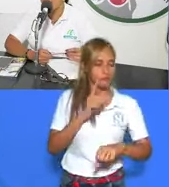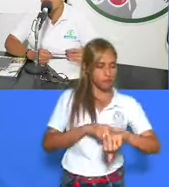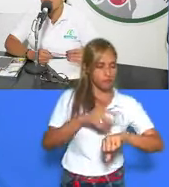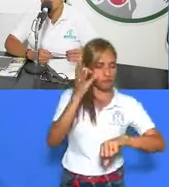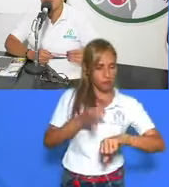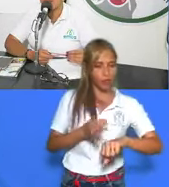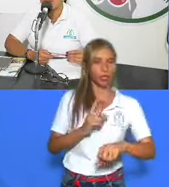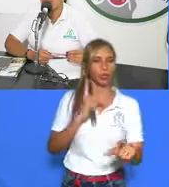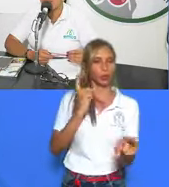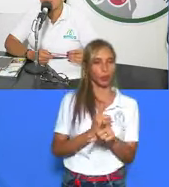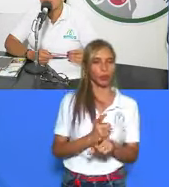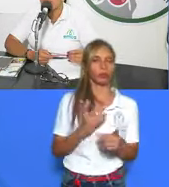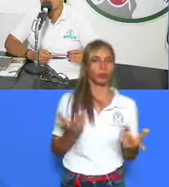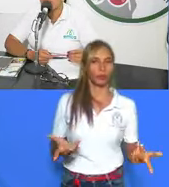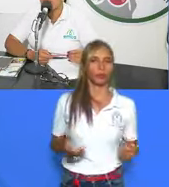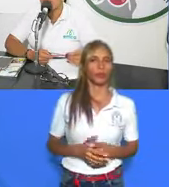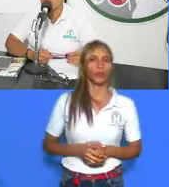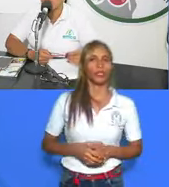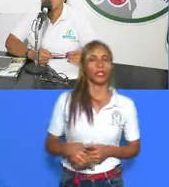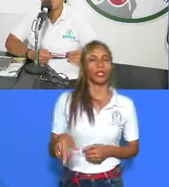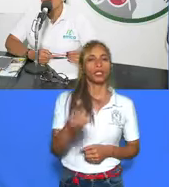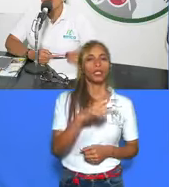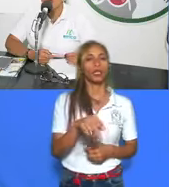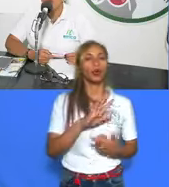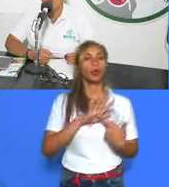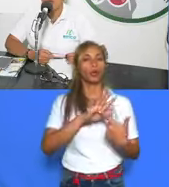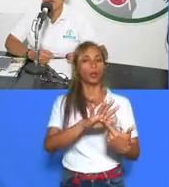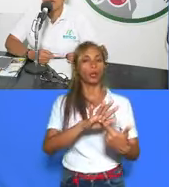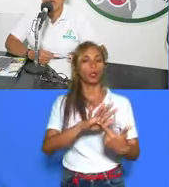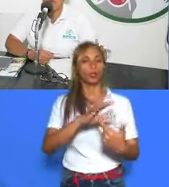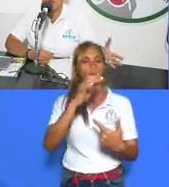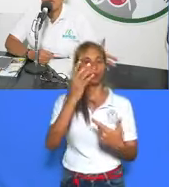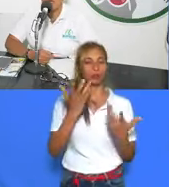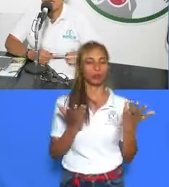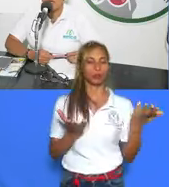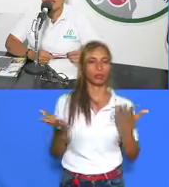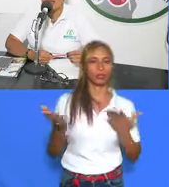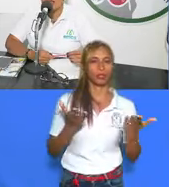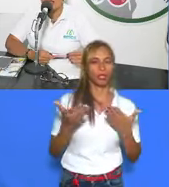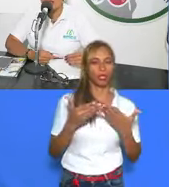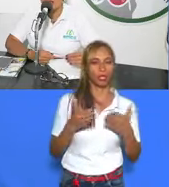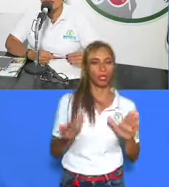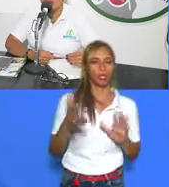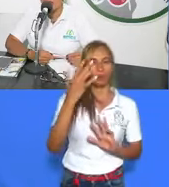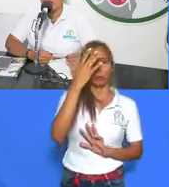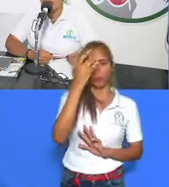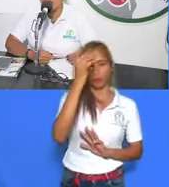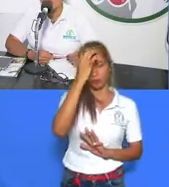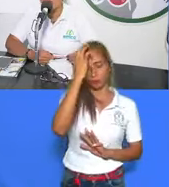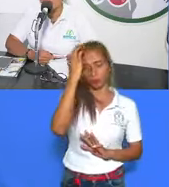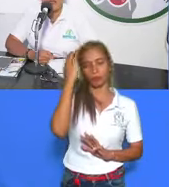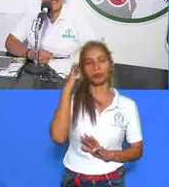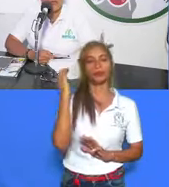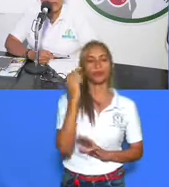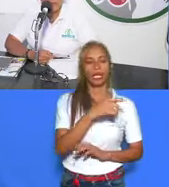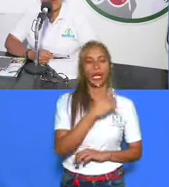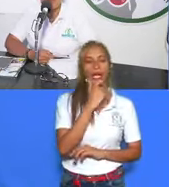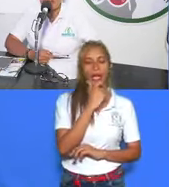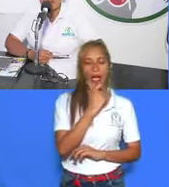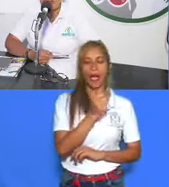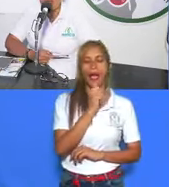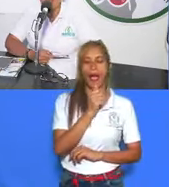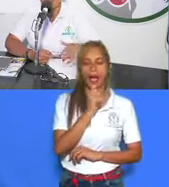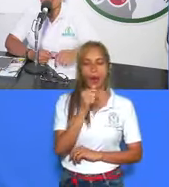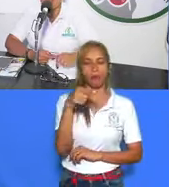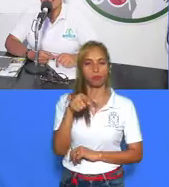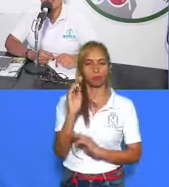Calarcá, y eso se representa en la buena prestación del servicio público, porque podemos garantizar que el agua llegue a su casa, que la basura